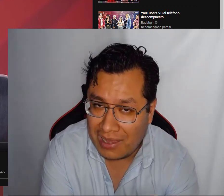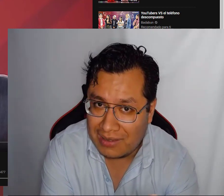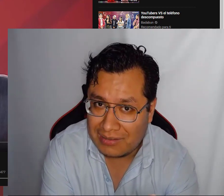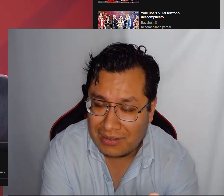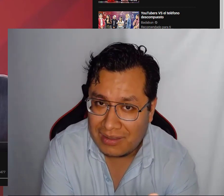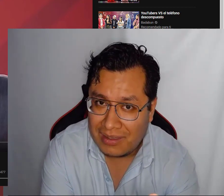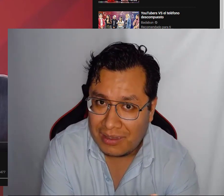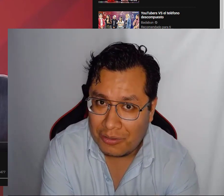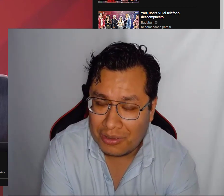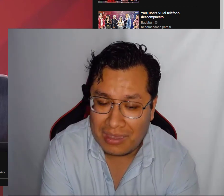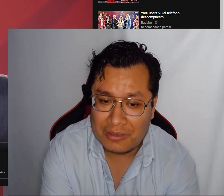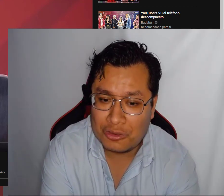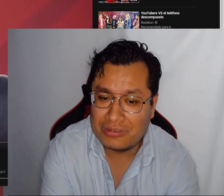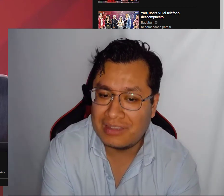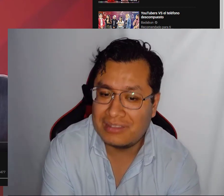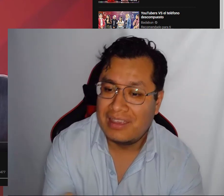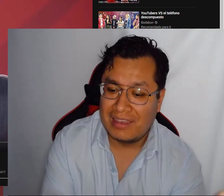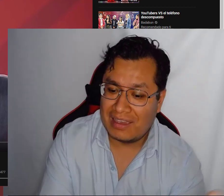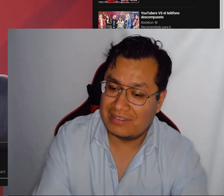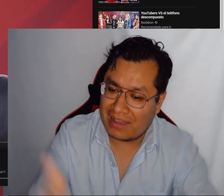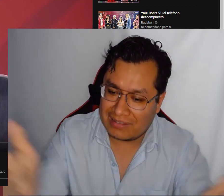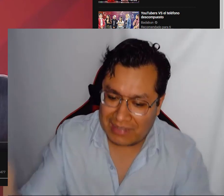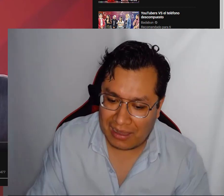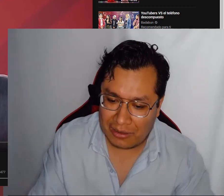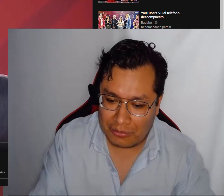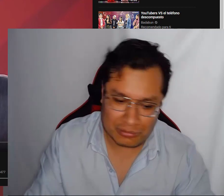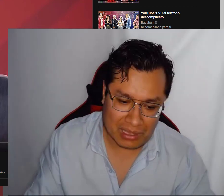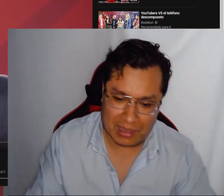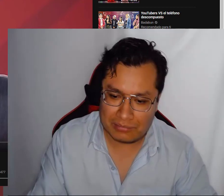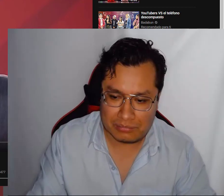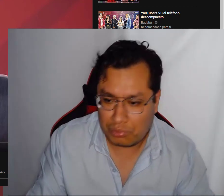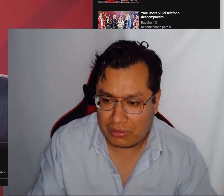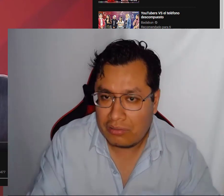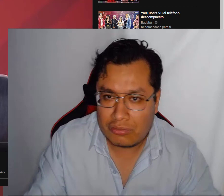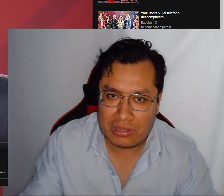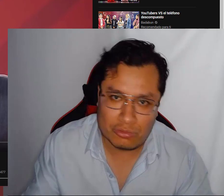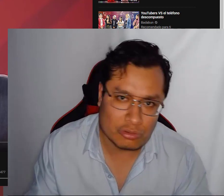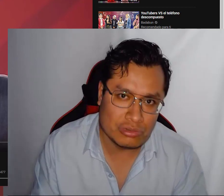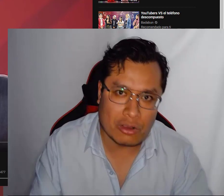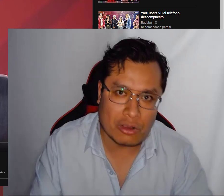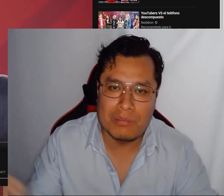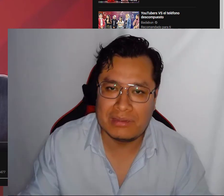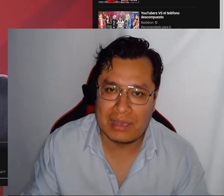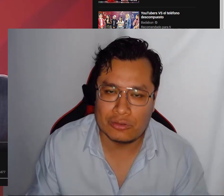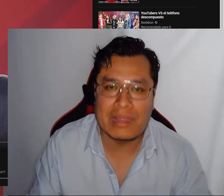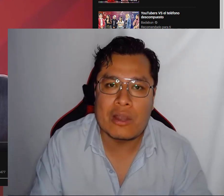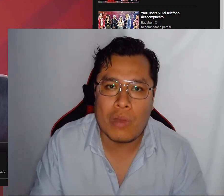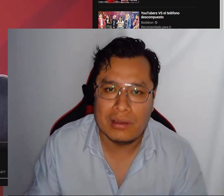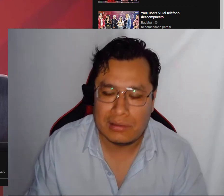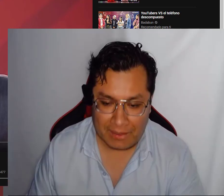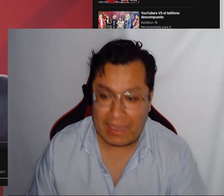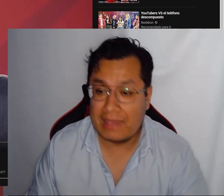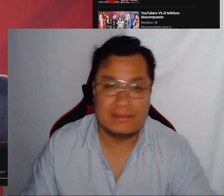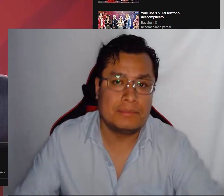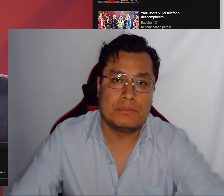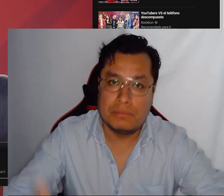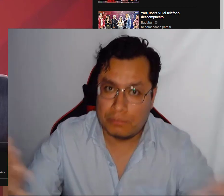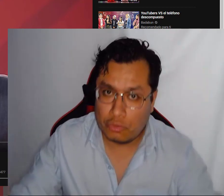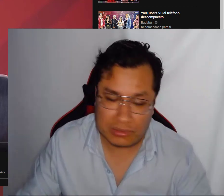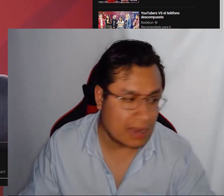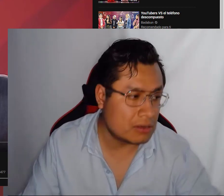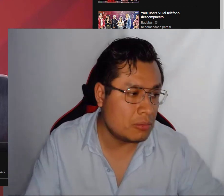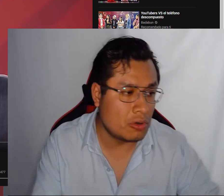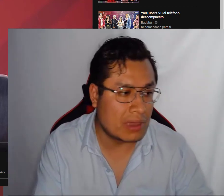profesionales ok entonces es hacer una pugna no sé no es una como investigación tal cual es